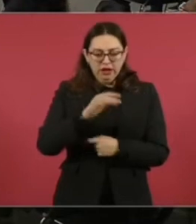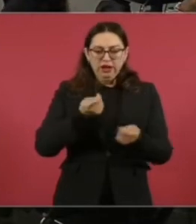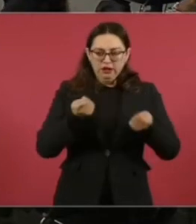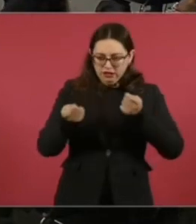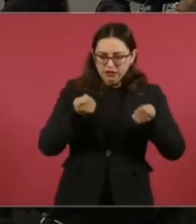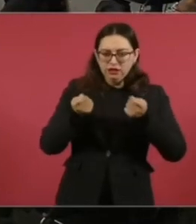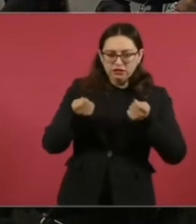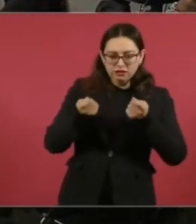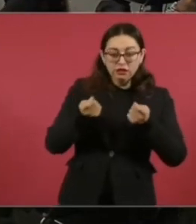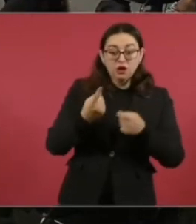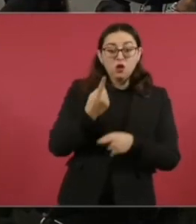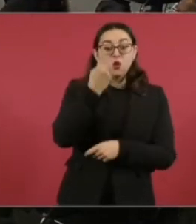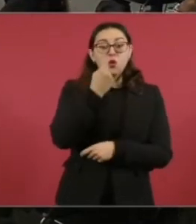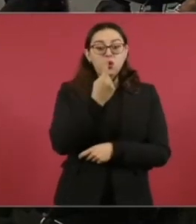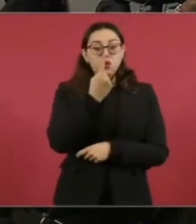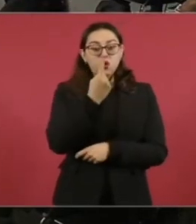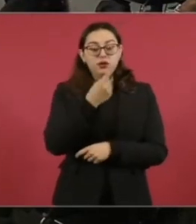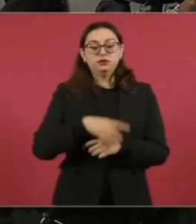producir